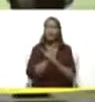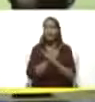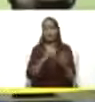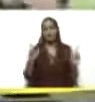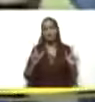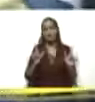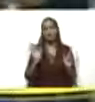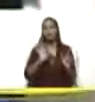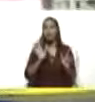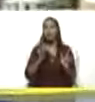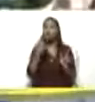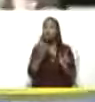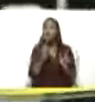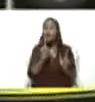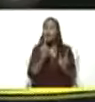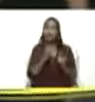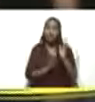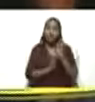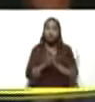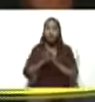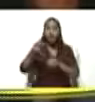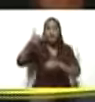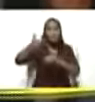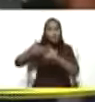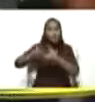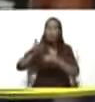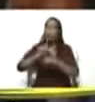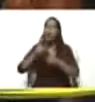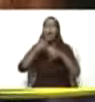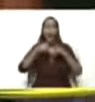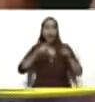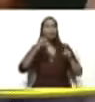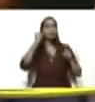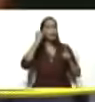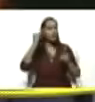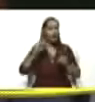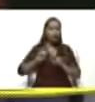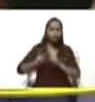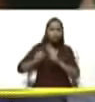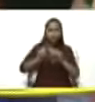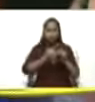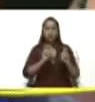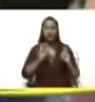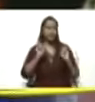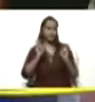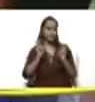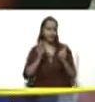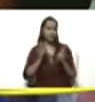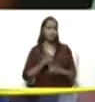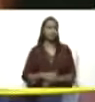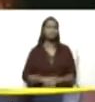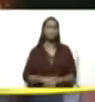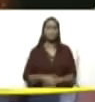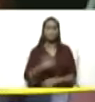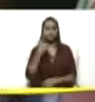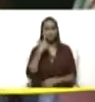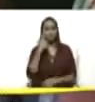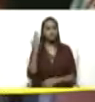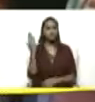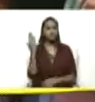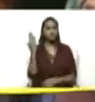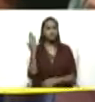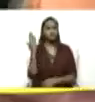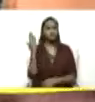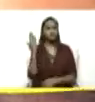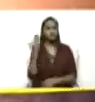renta petrolera, en la que han jugado un papel trascendental los 18 motores de la agenda económica bolivariana. Continúa saludando el